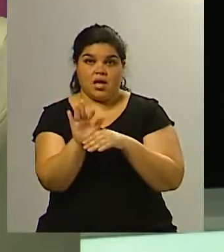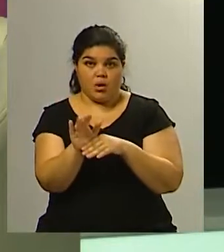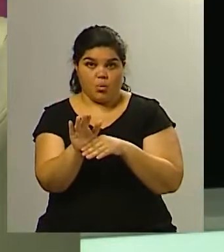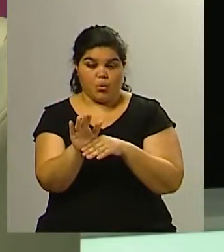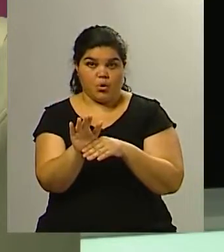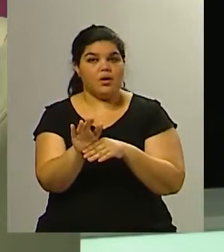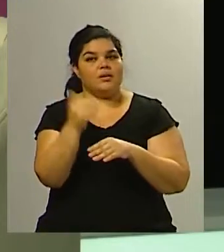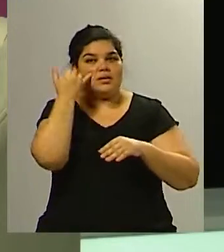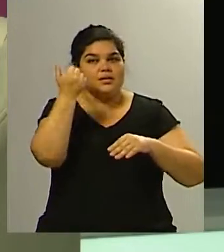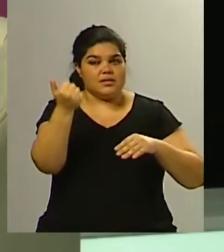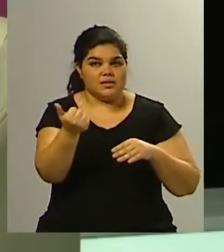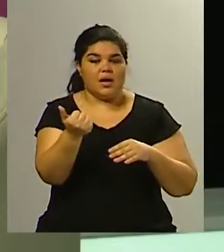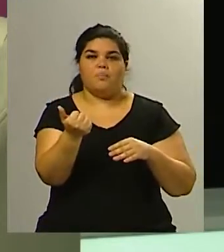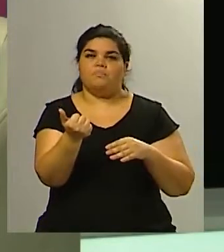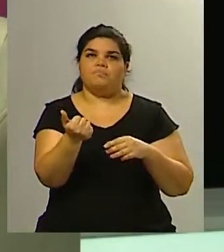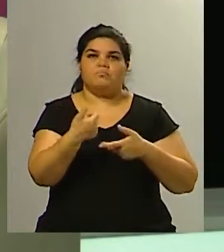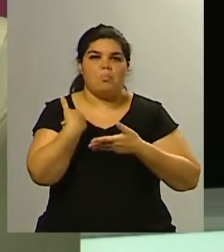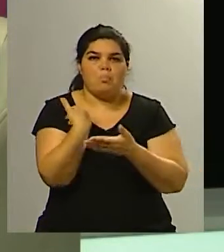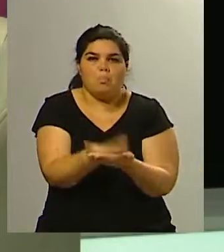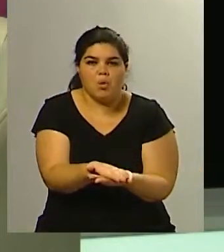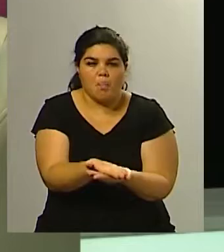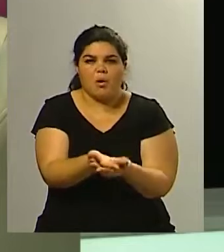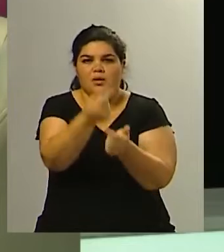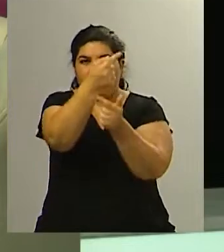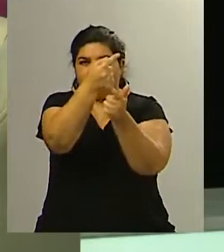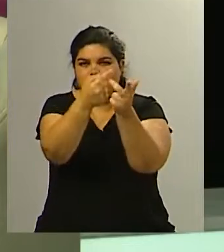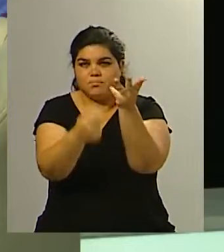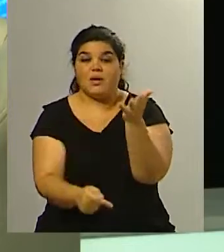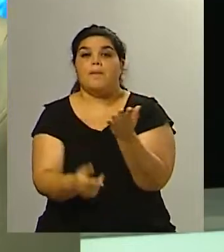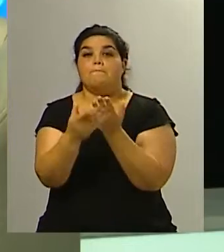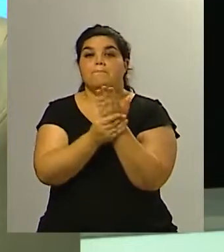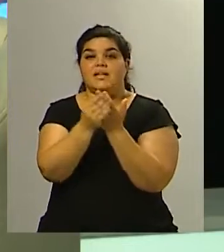a todas las propuestas que emanan desde el Ministerio de